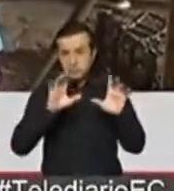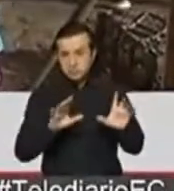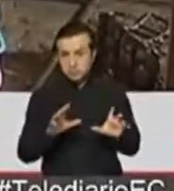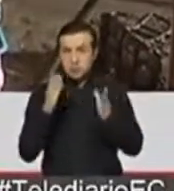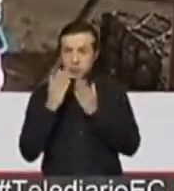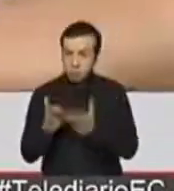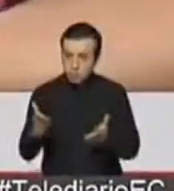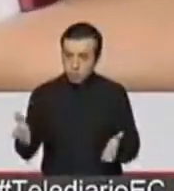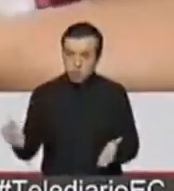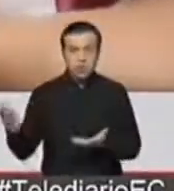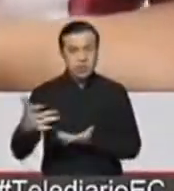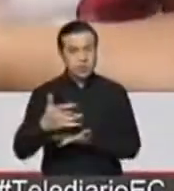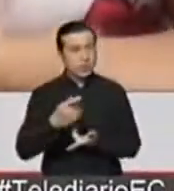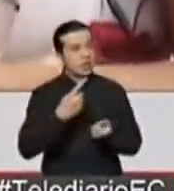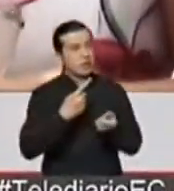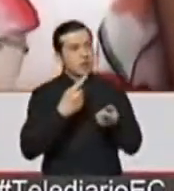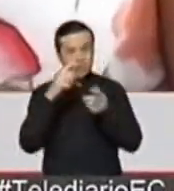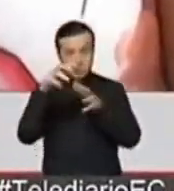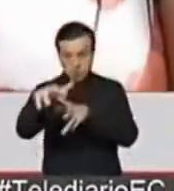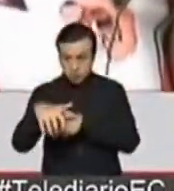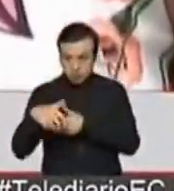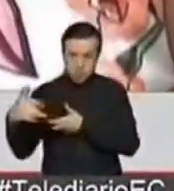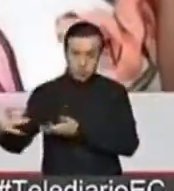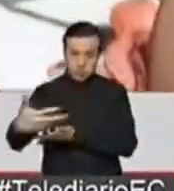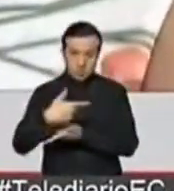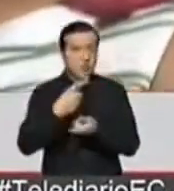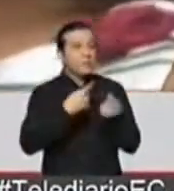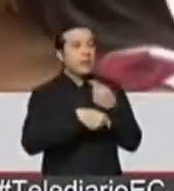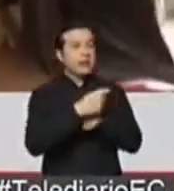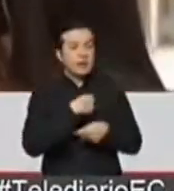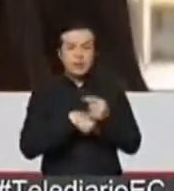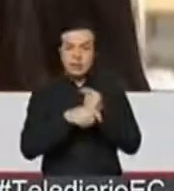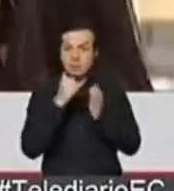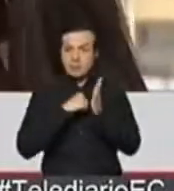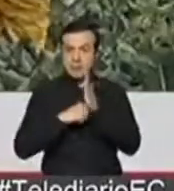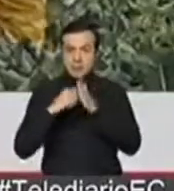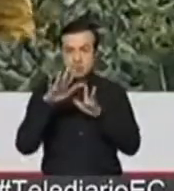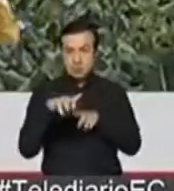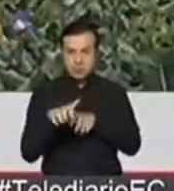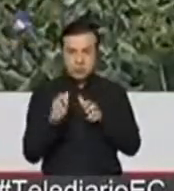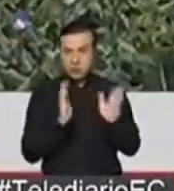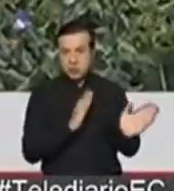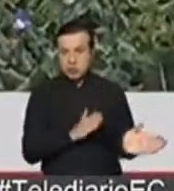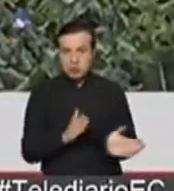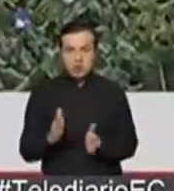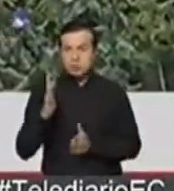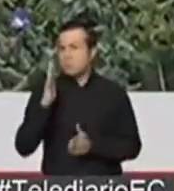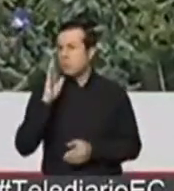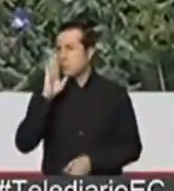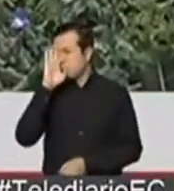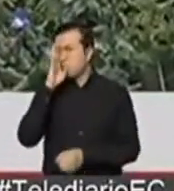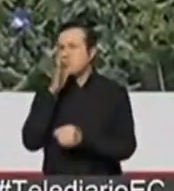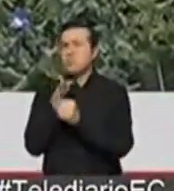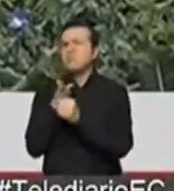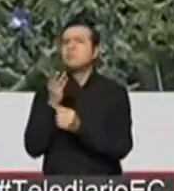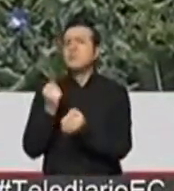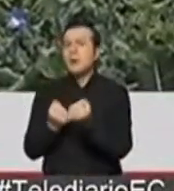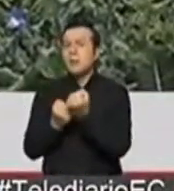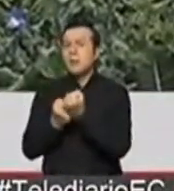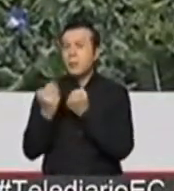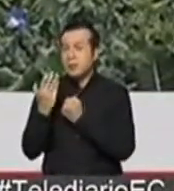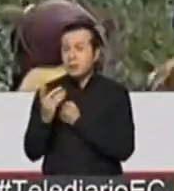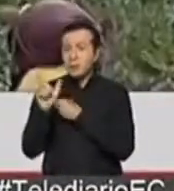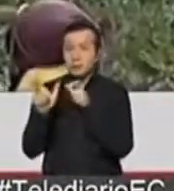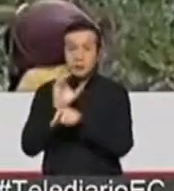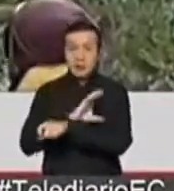Mata a la Mesa, una iniciativa gubernamental planificada desde el Ministerio de Agricultura con el objetivo de apoyar a los agricultores y emprendedores